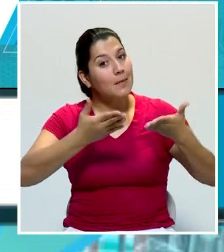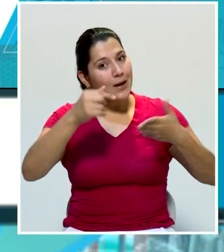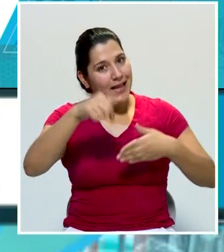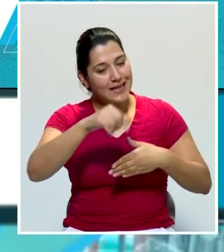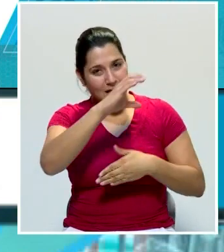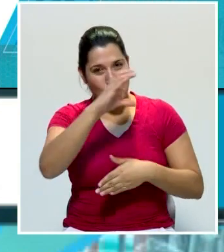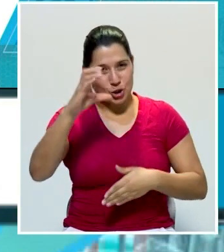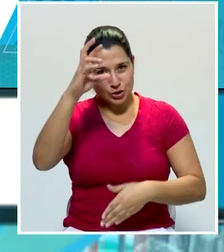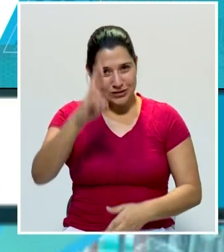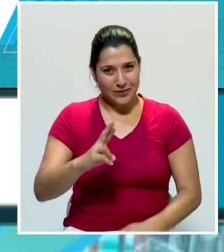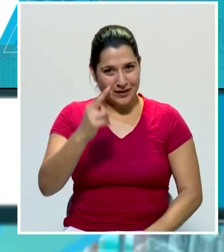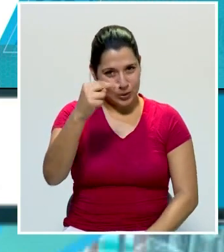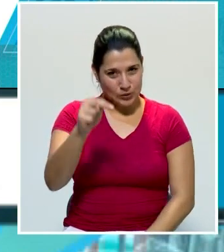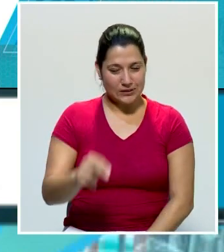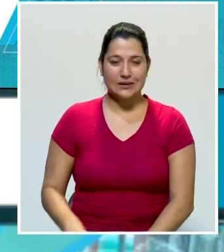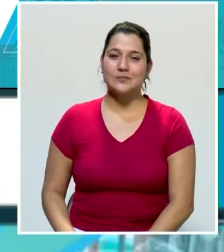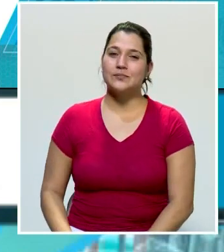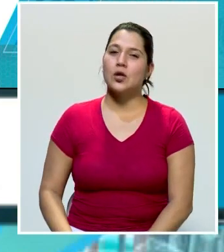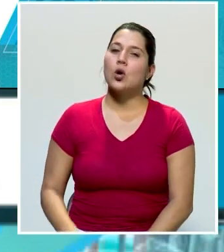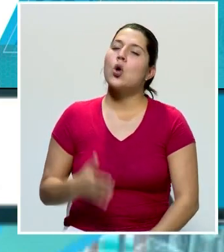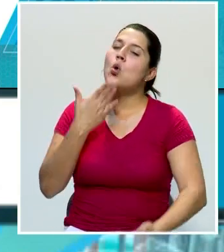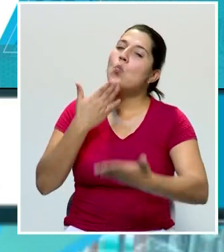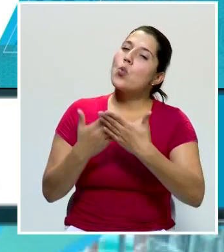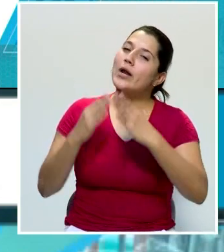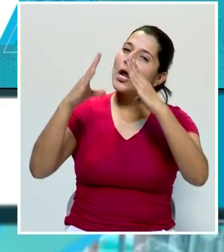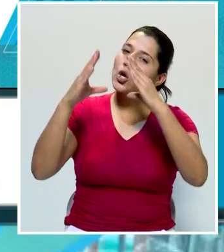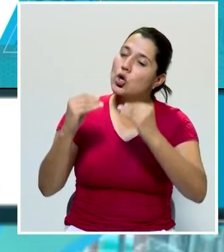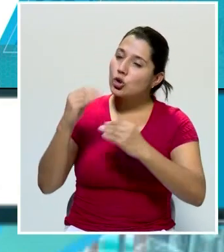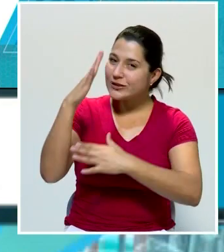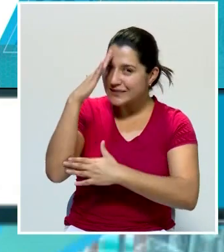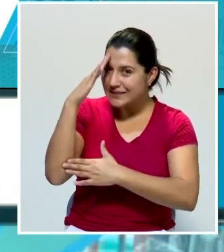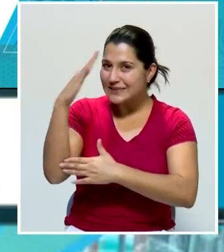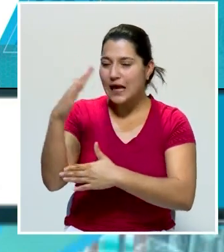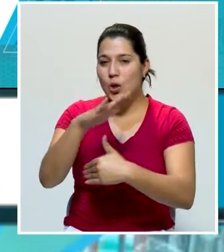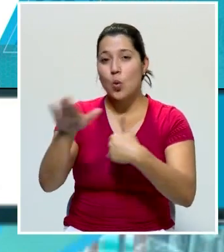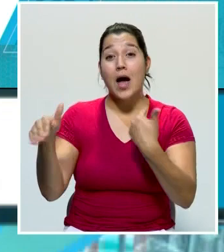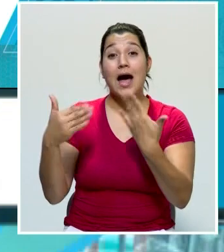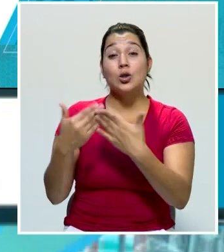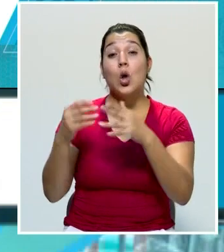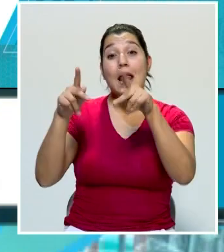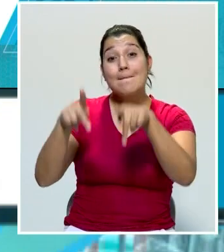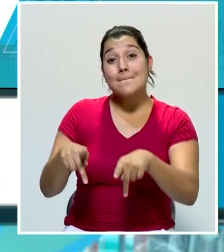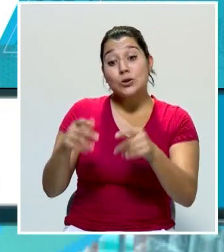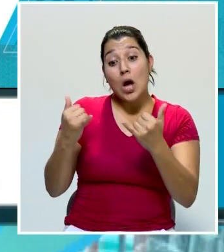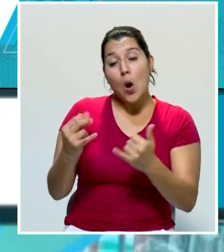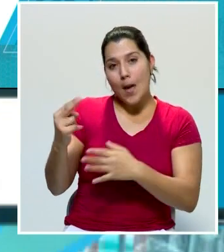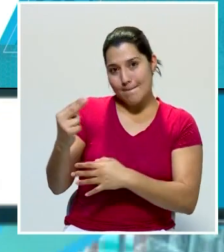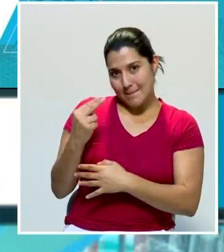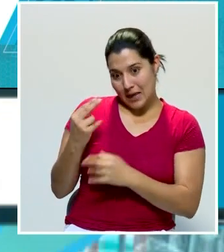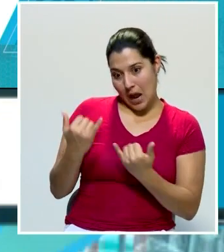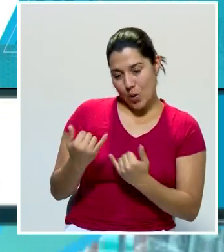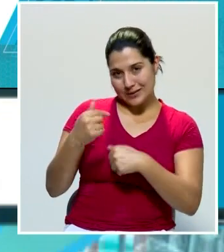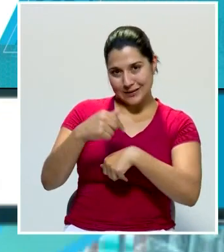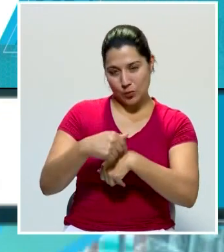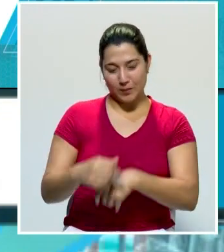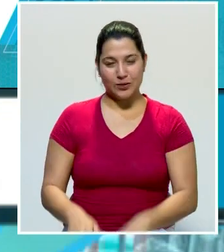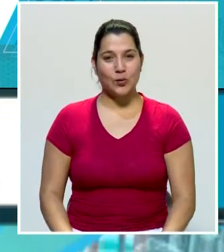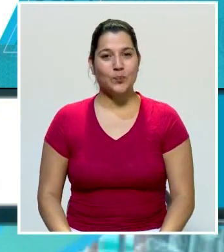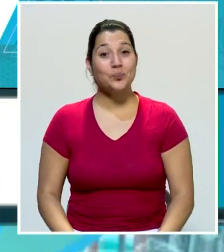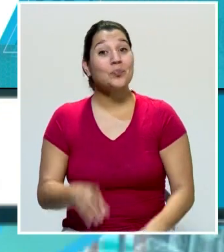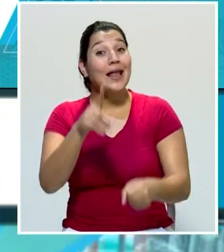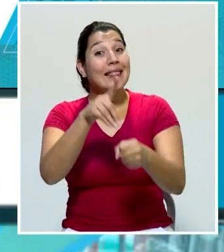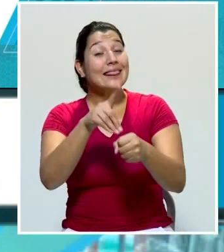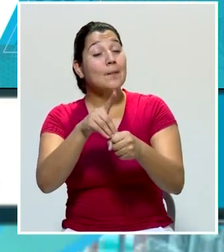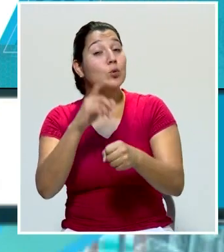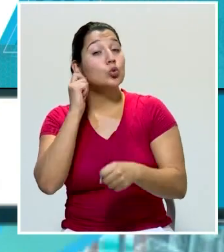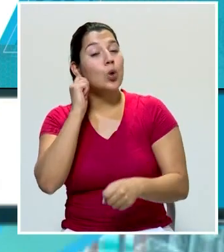de Costa Rica Noticias. Muy buenas noches y un saludo a todos los que nos están siguiendo en este momento. Diputada,